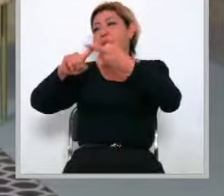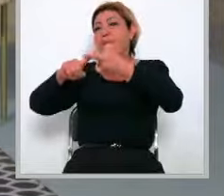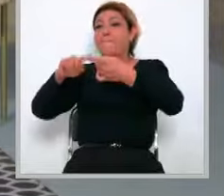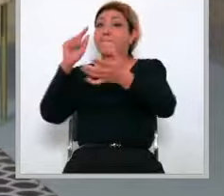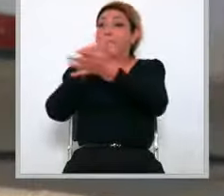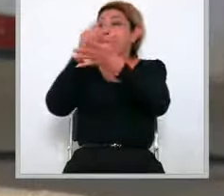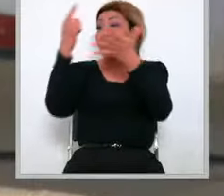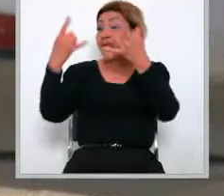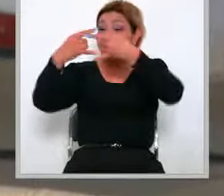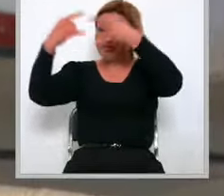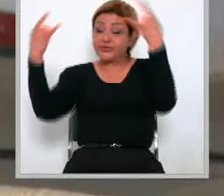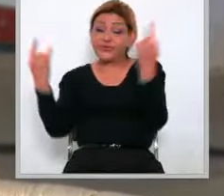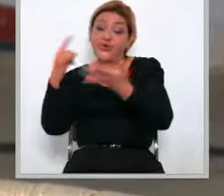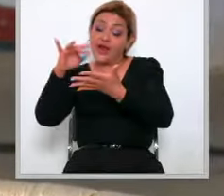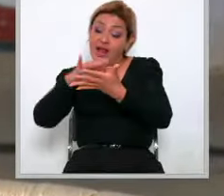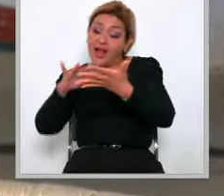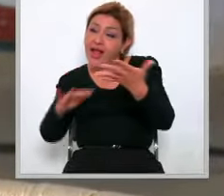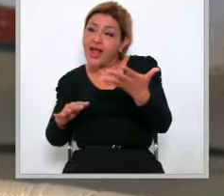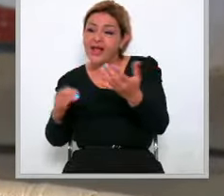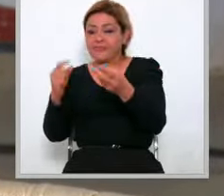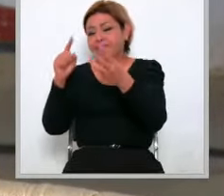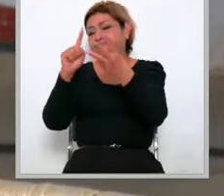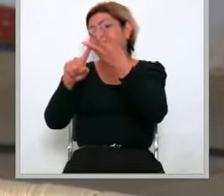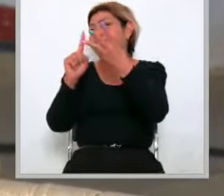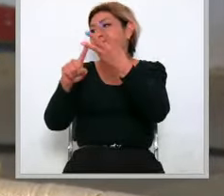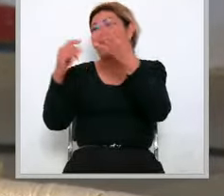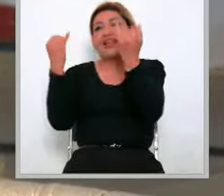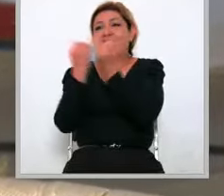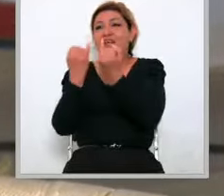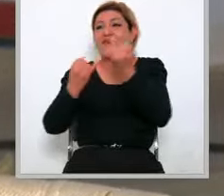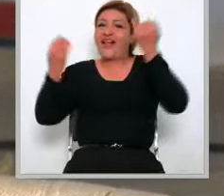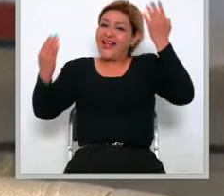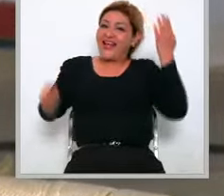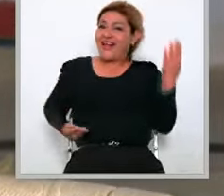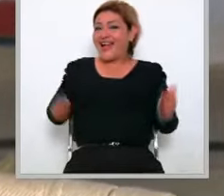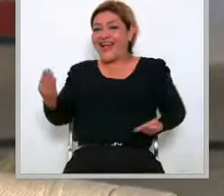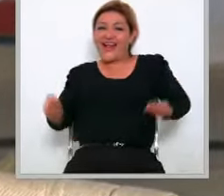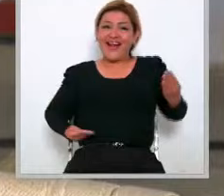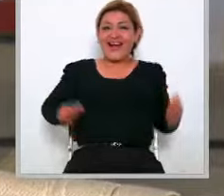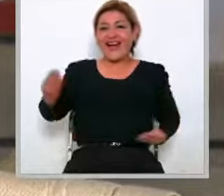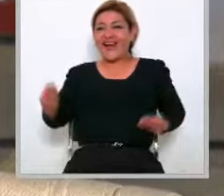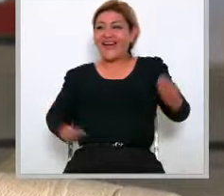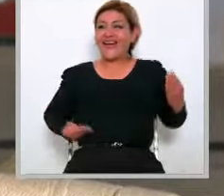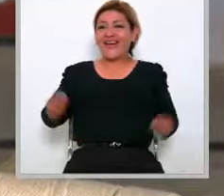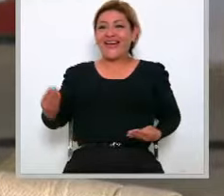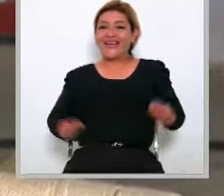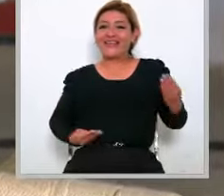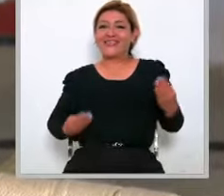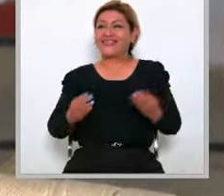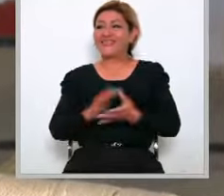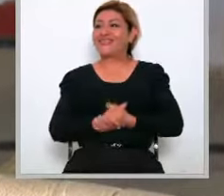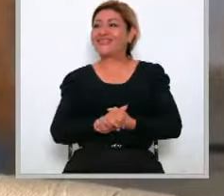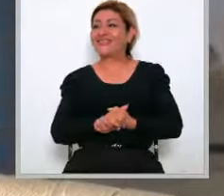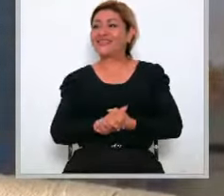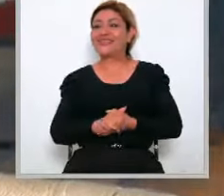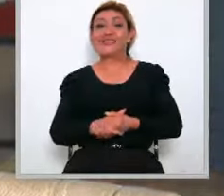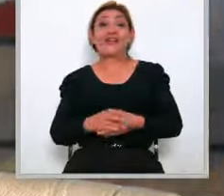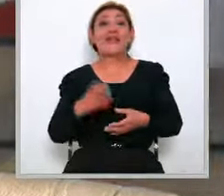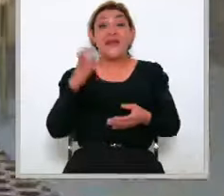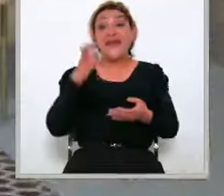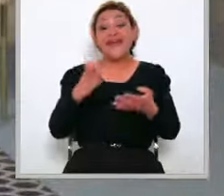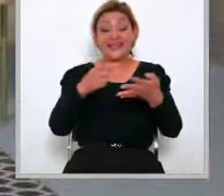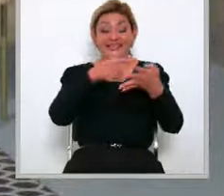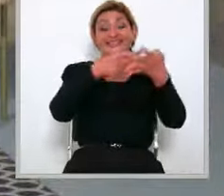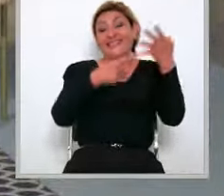estábamos bailando? Estábamos bailando la de esa, la que está ahorita. La de que si era una cuchara,